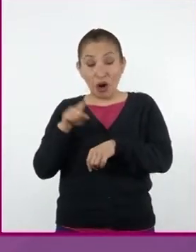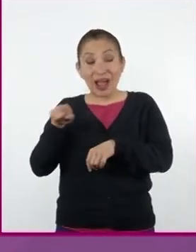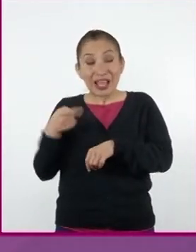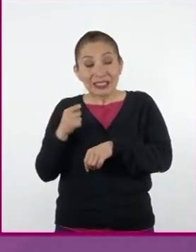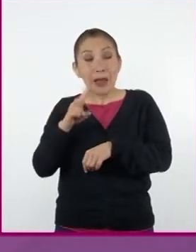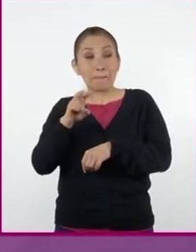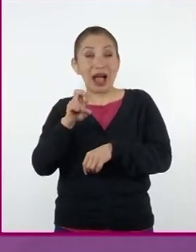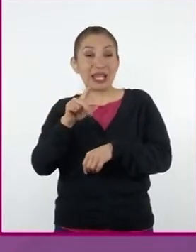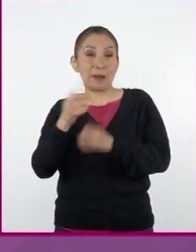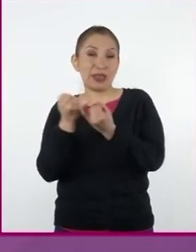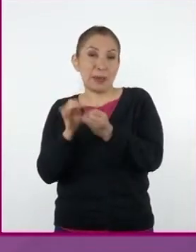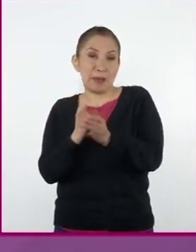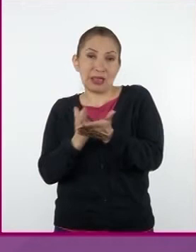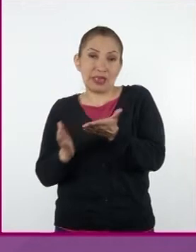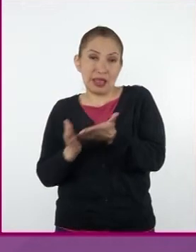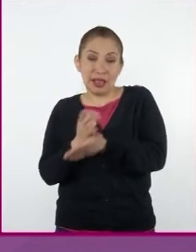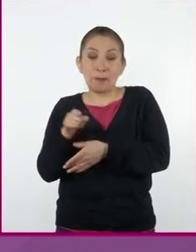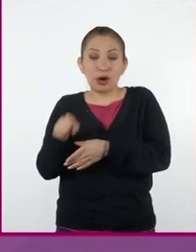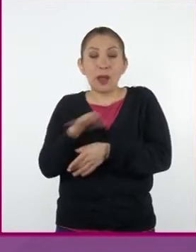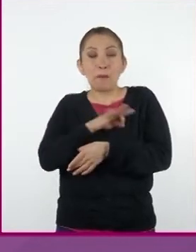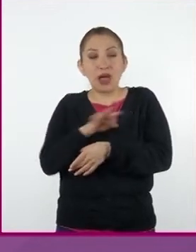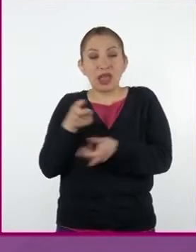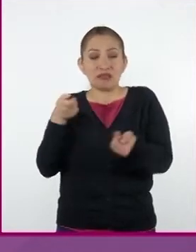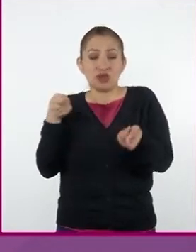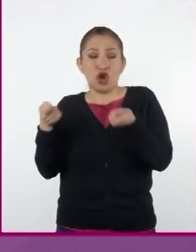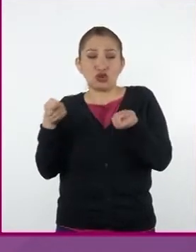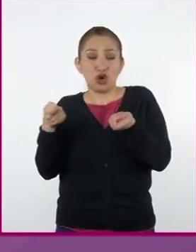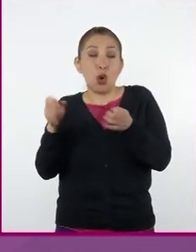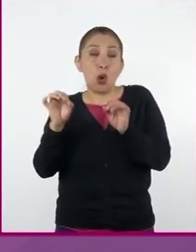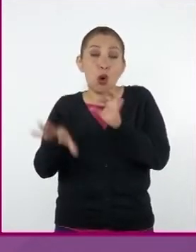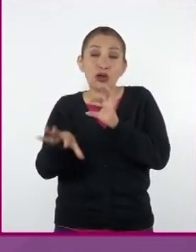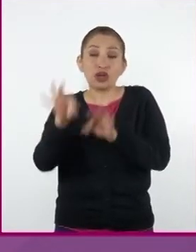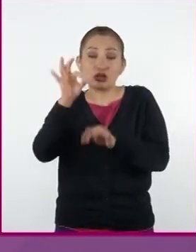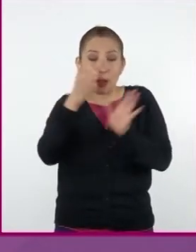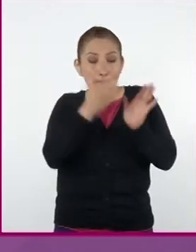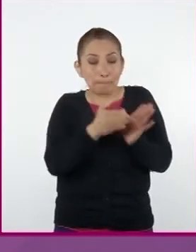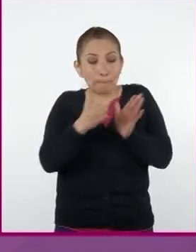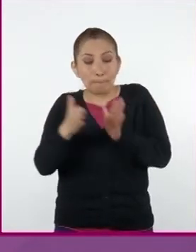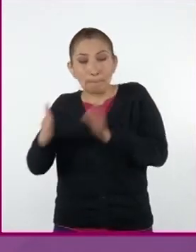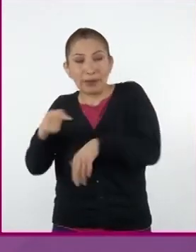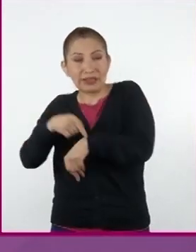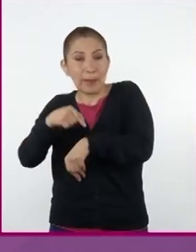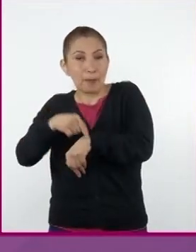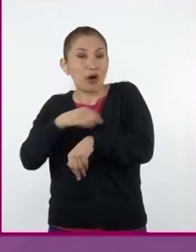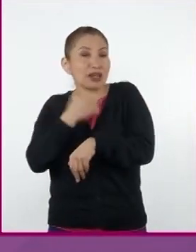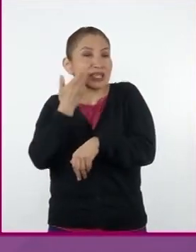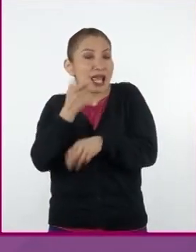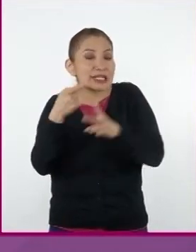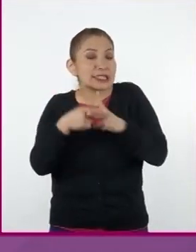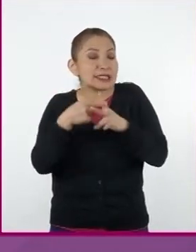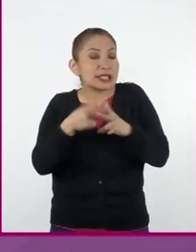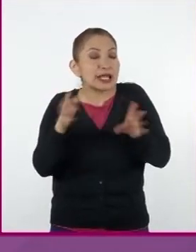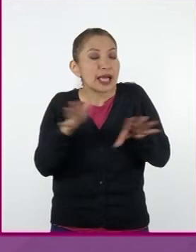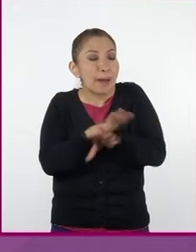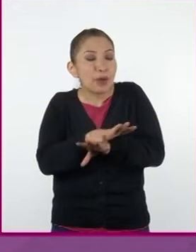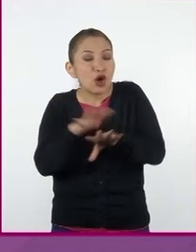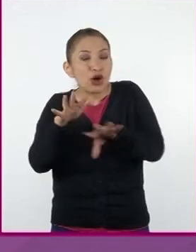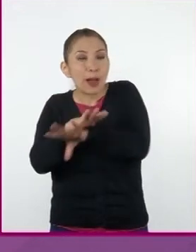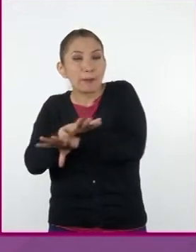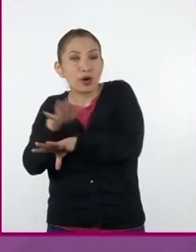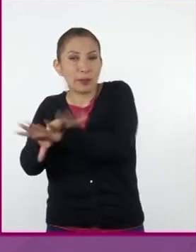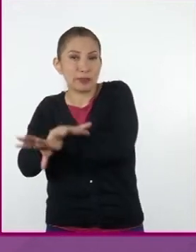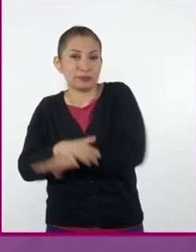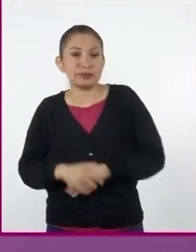variable independiente, ya que se puede controlar o elegir los intervalos de tiempo en los que se medirán los cambios de la otra